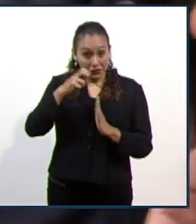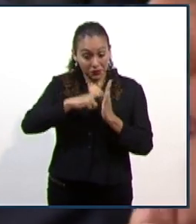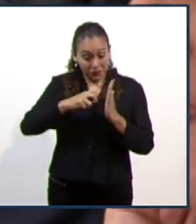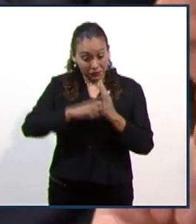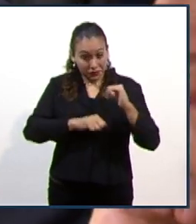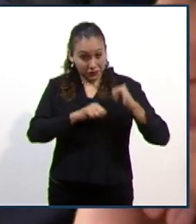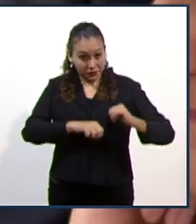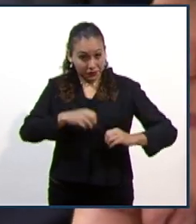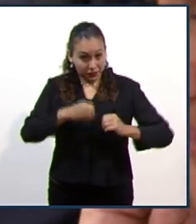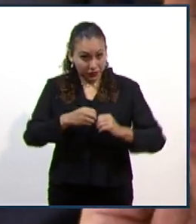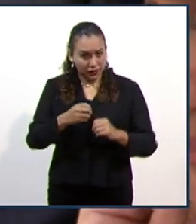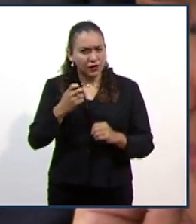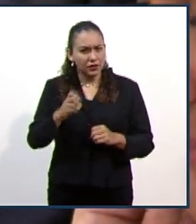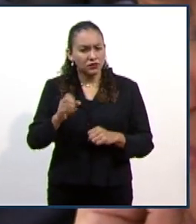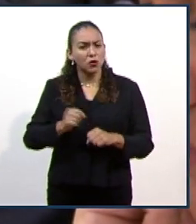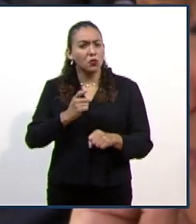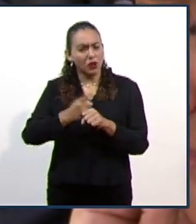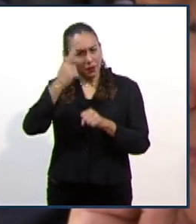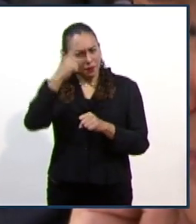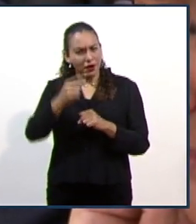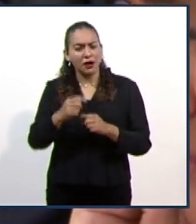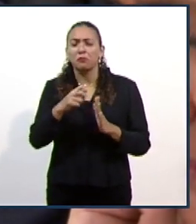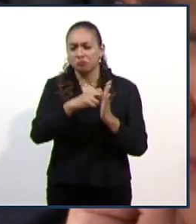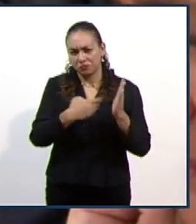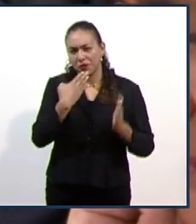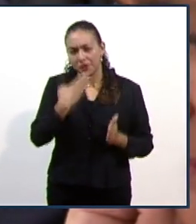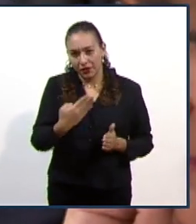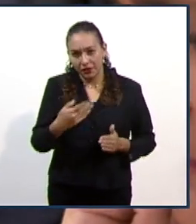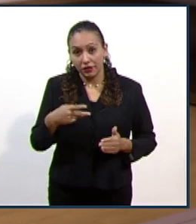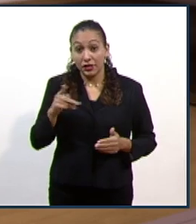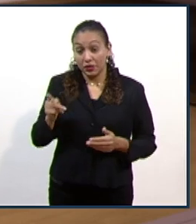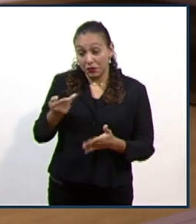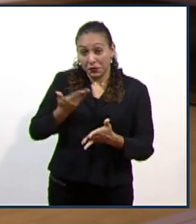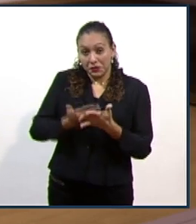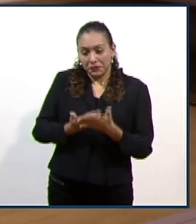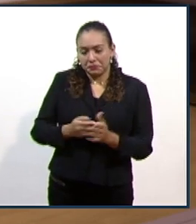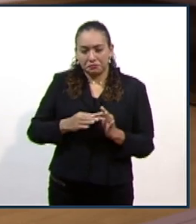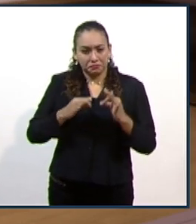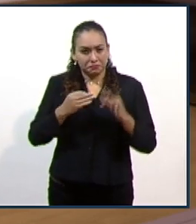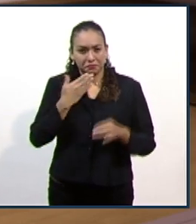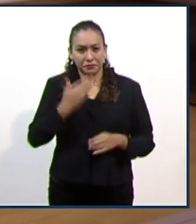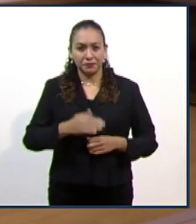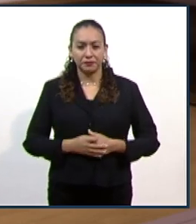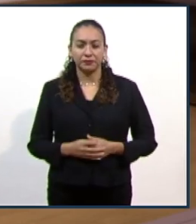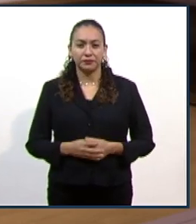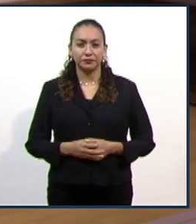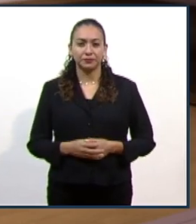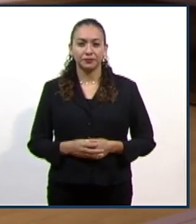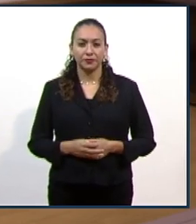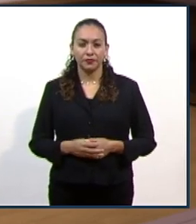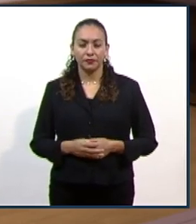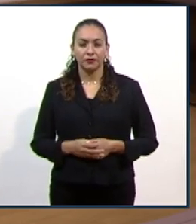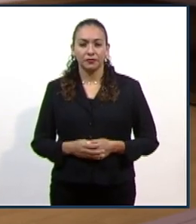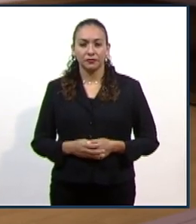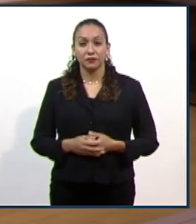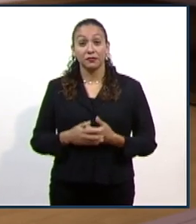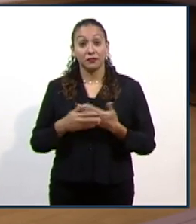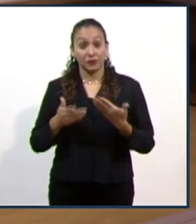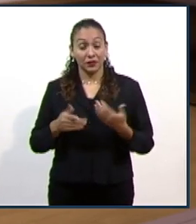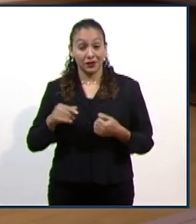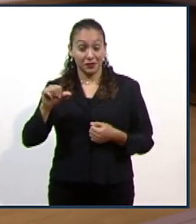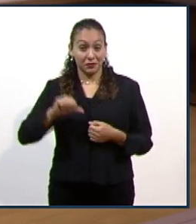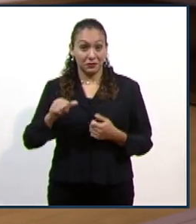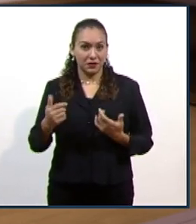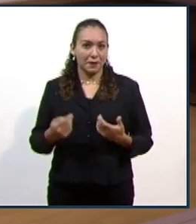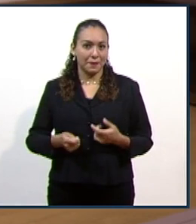para esta nación esta valiosa iniciativa. Dada la relevancia de este histórico encuentro,